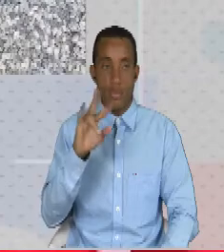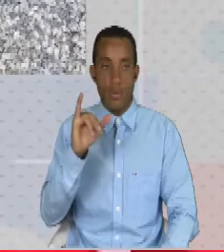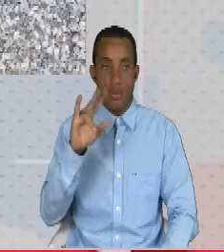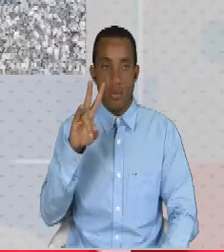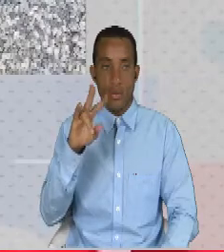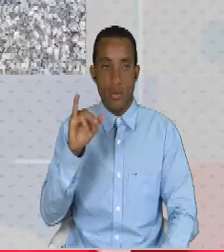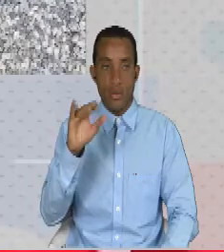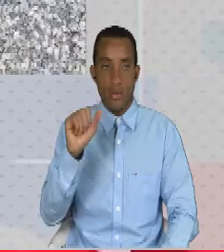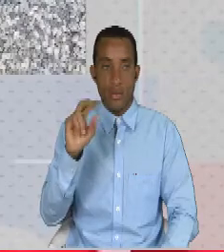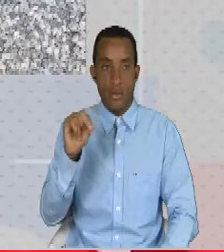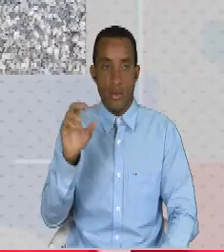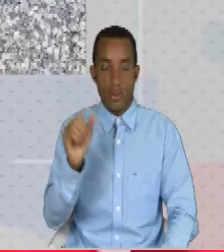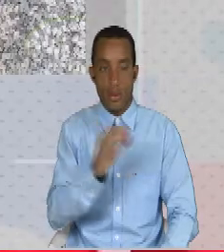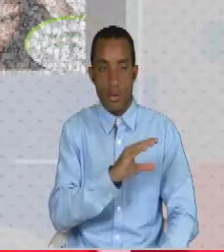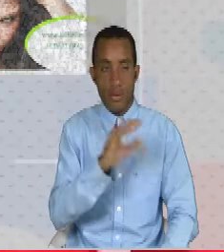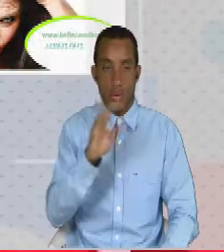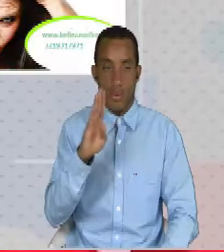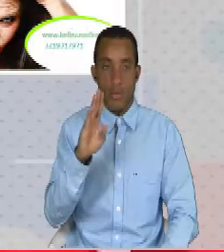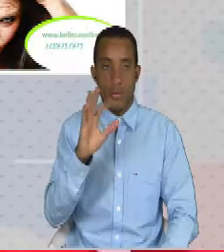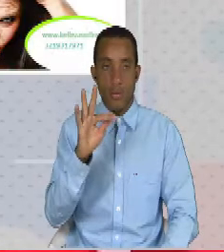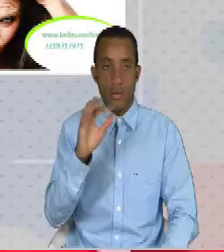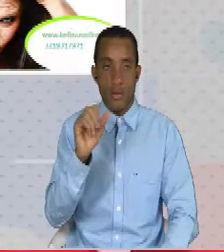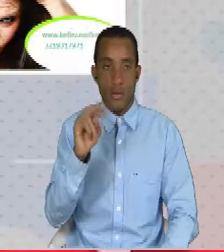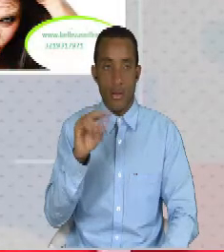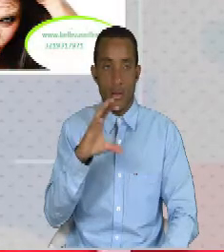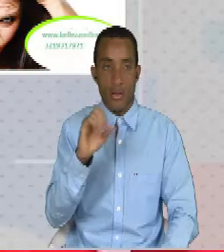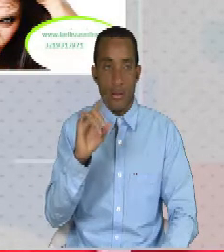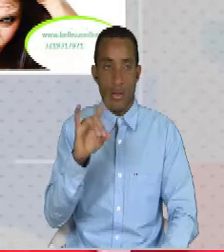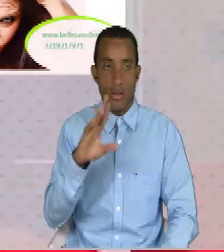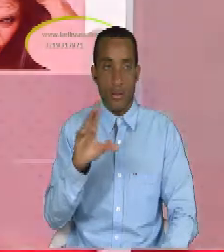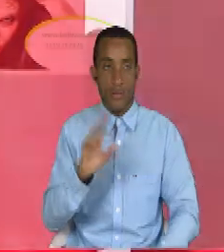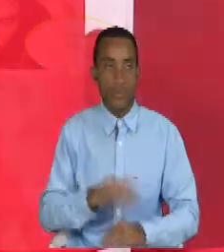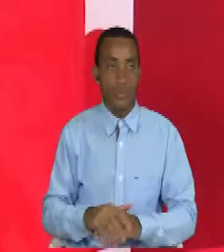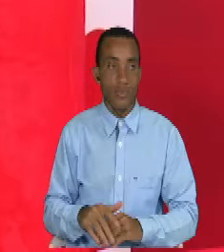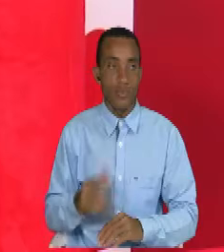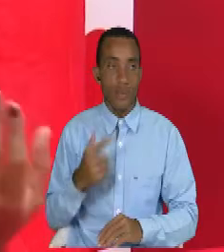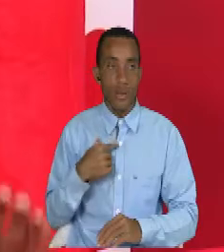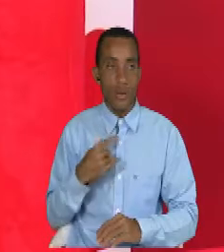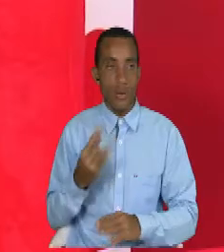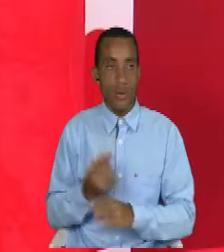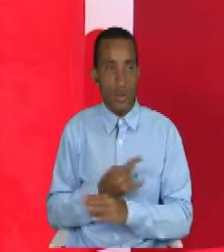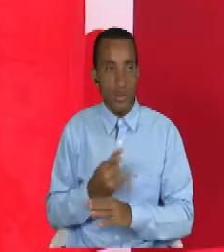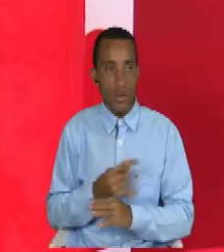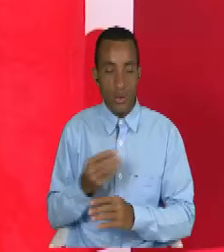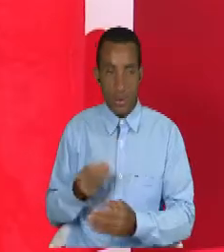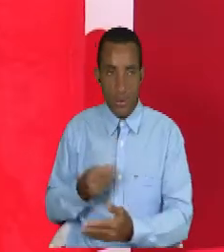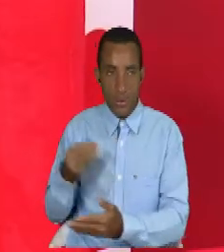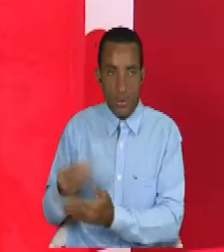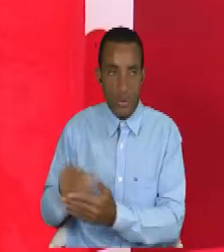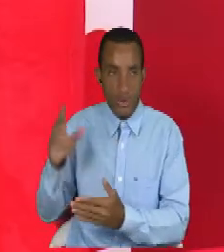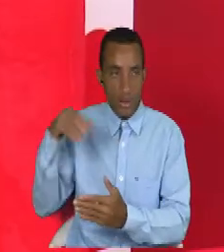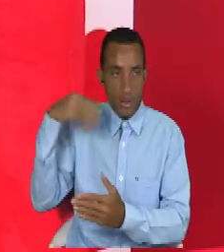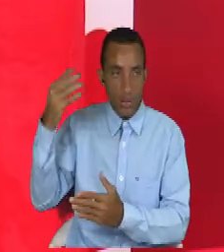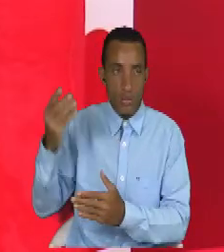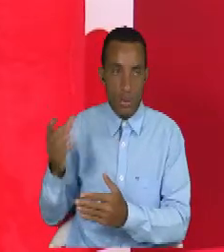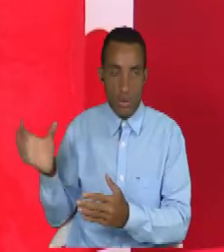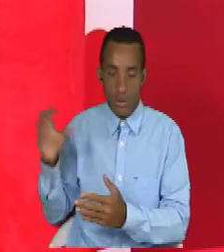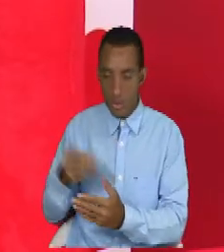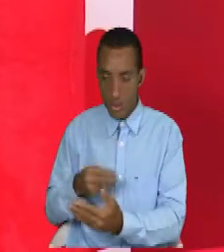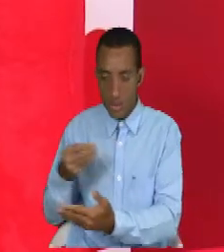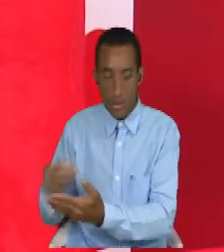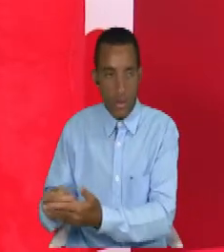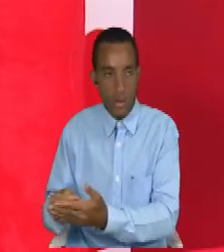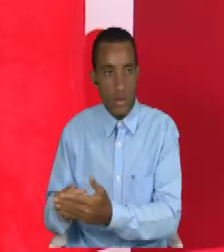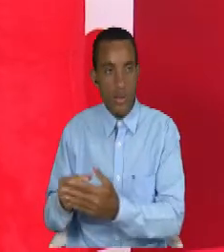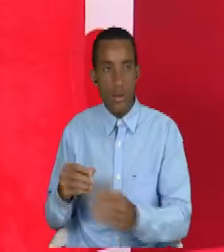comprador me dice que me da una parte del valor del carro y que yo no lo utilice más que después me entrega la otra parte y que le